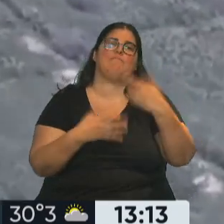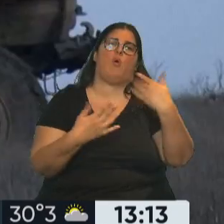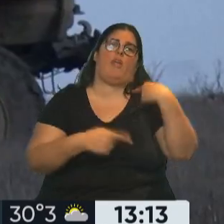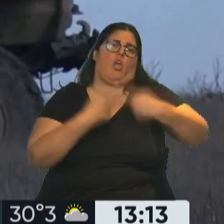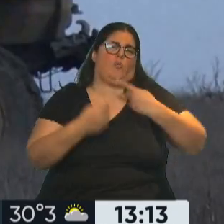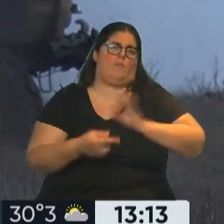años